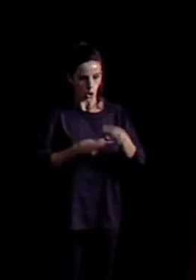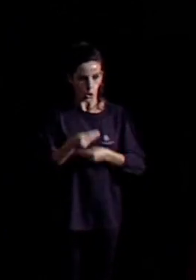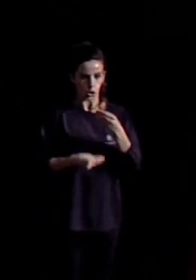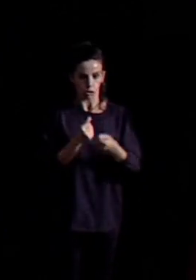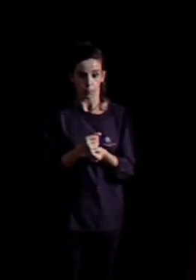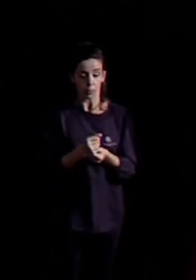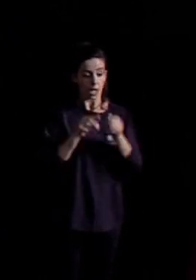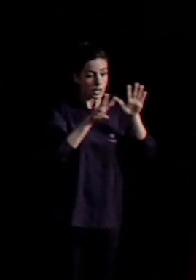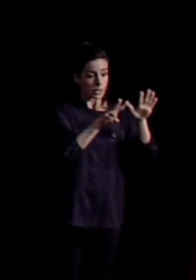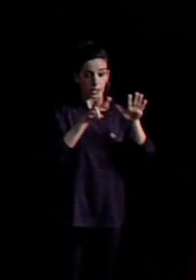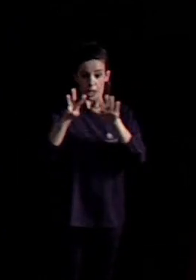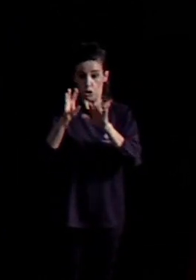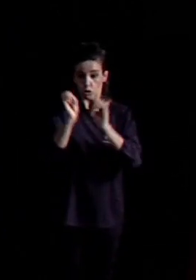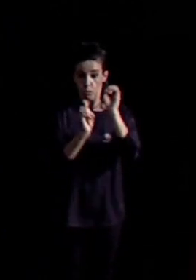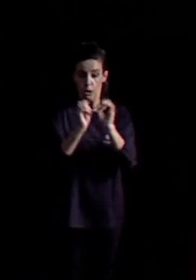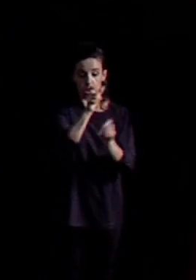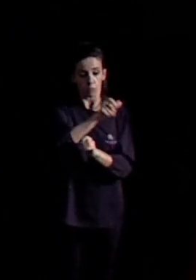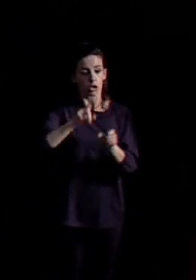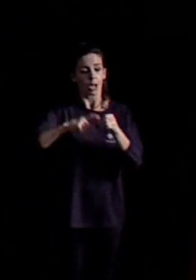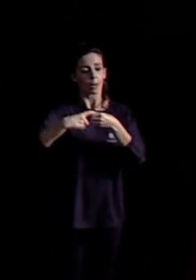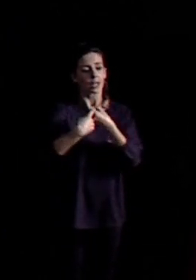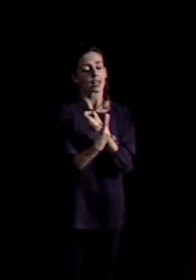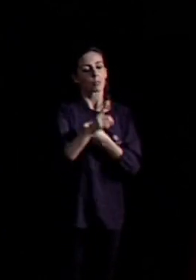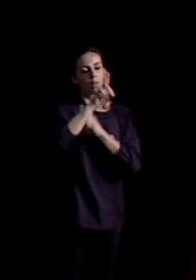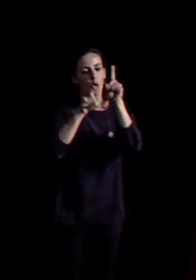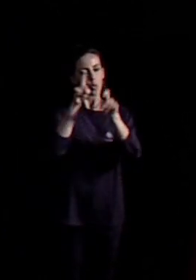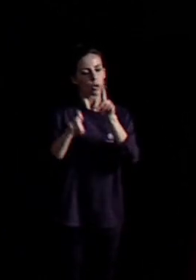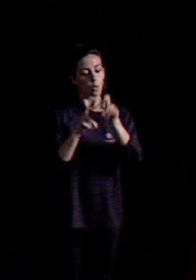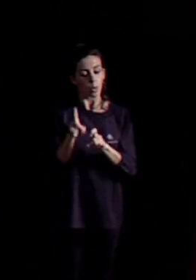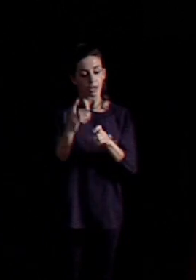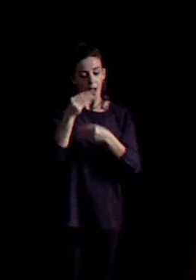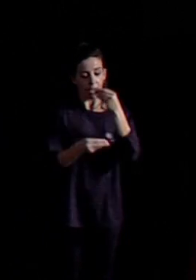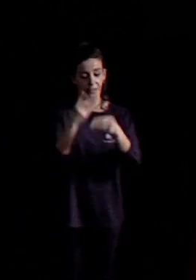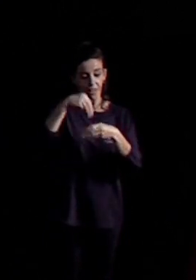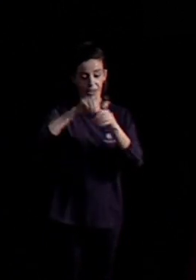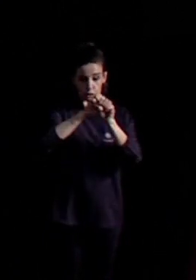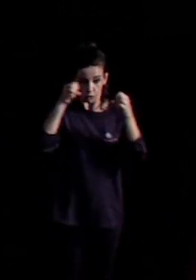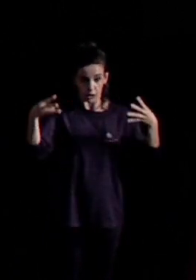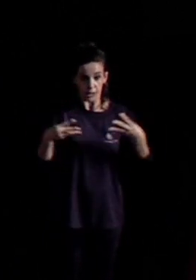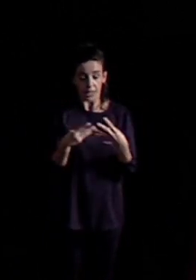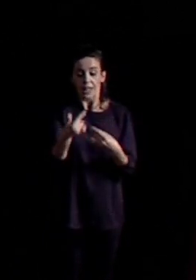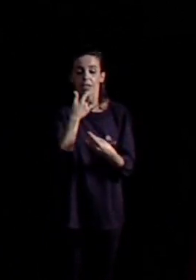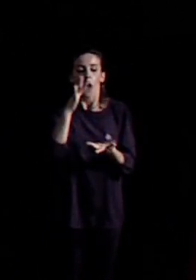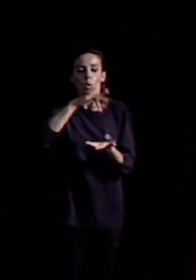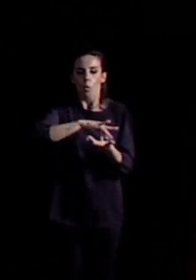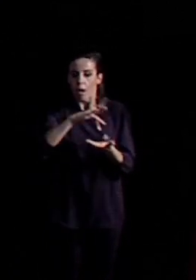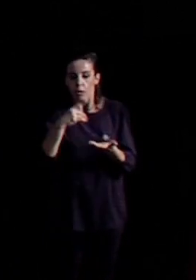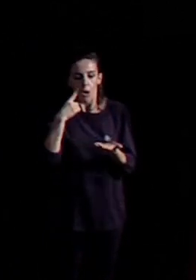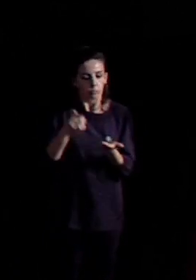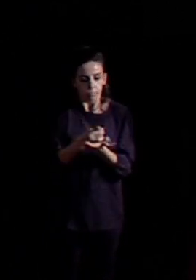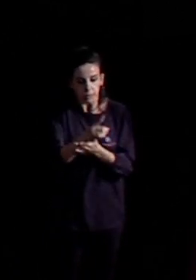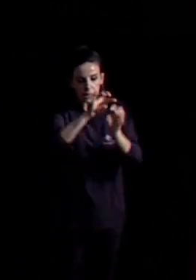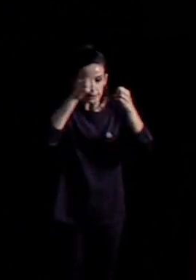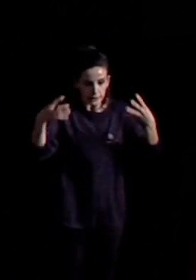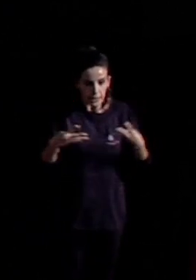El 78% de los participantes en una encuesta realizada por internet afirmaron que al navegar